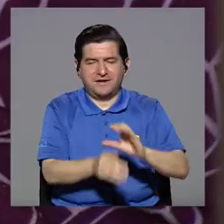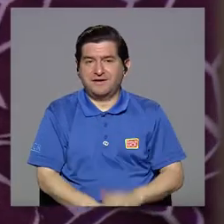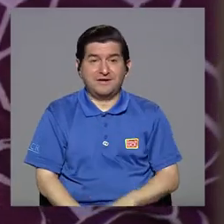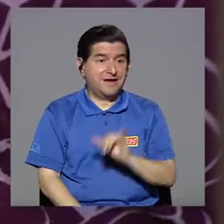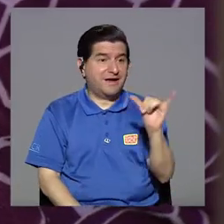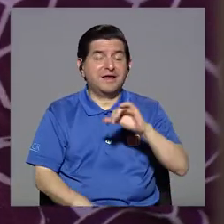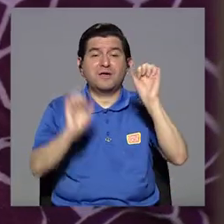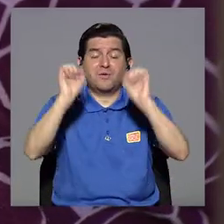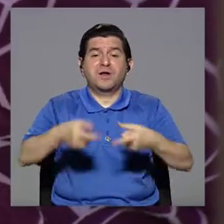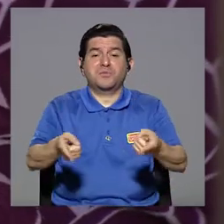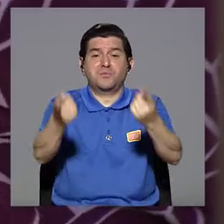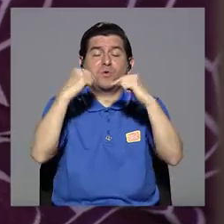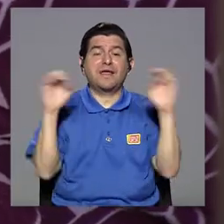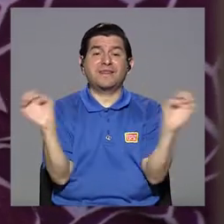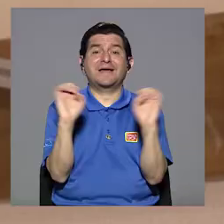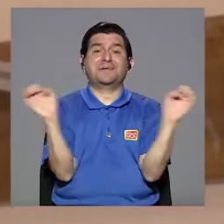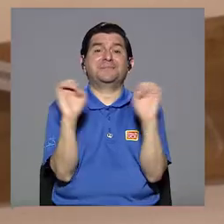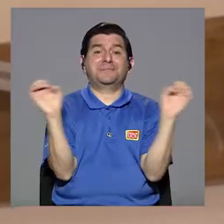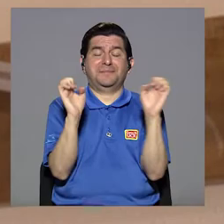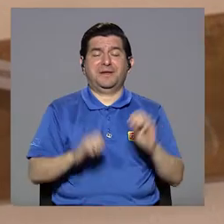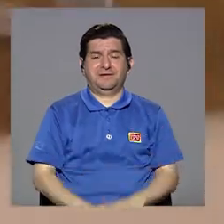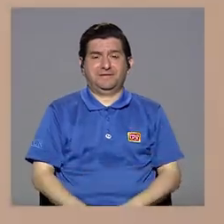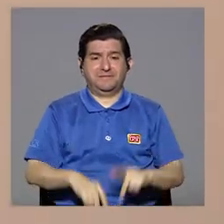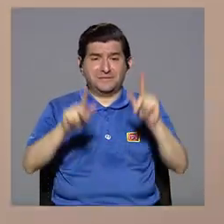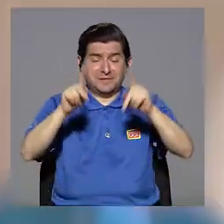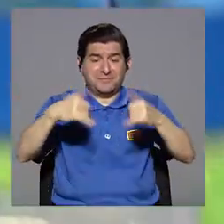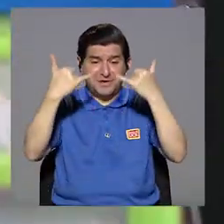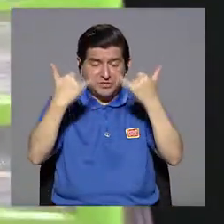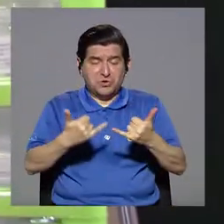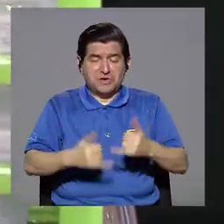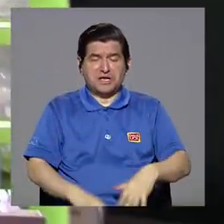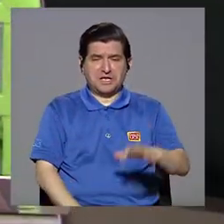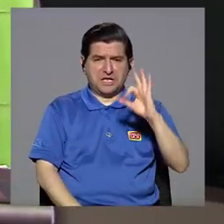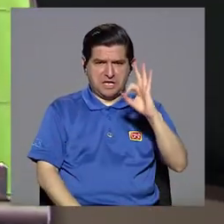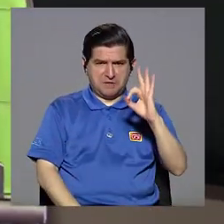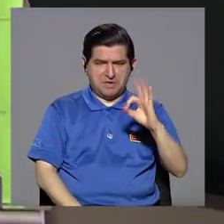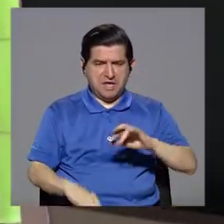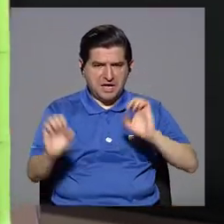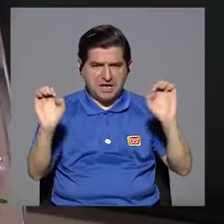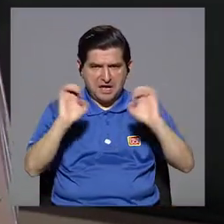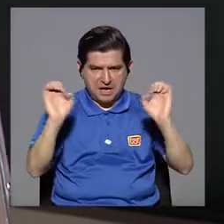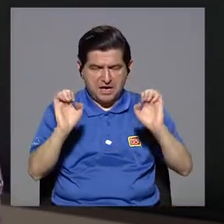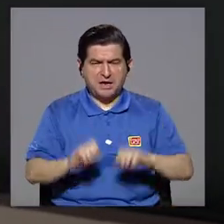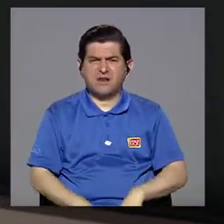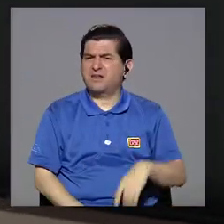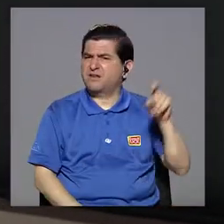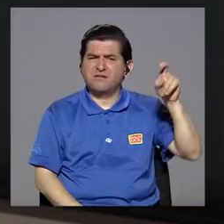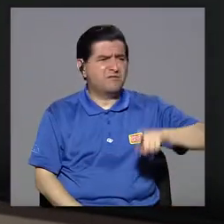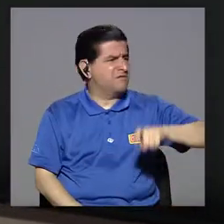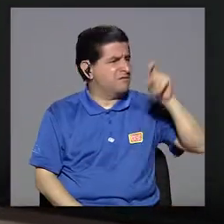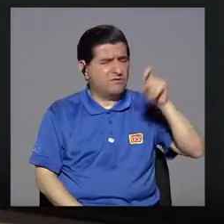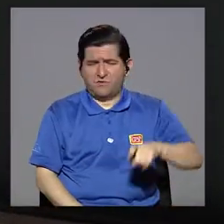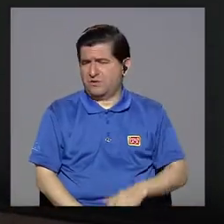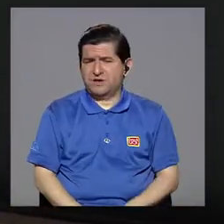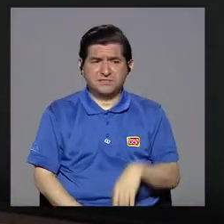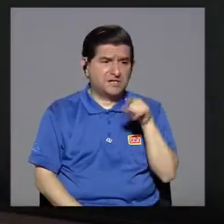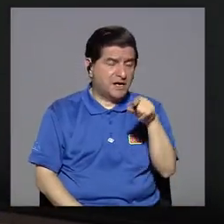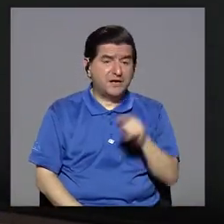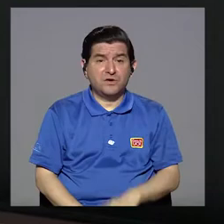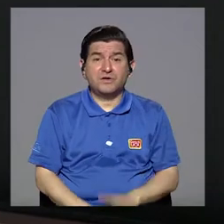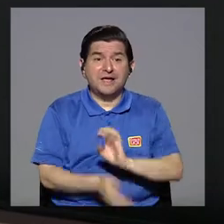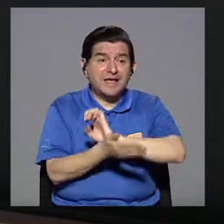clínica sino que también puede venir de emergencias aquellos pacientes que ya se estabilizaron en emergencias y que no van a requerir